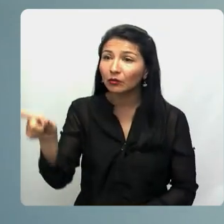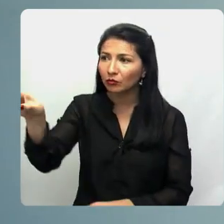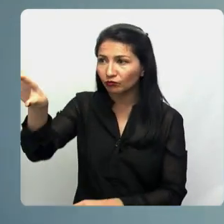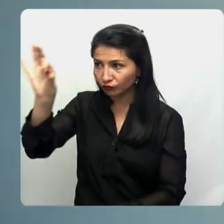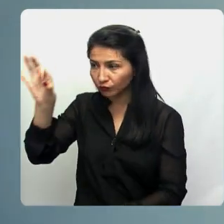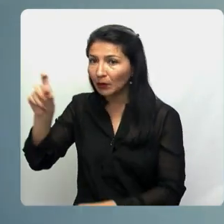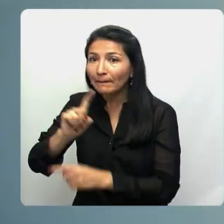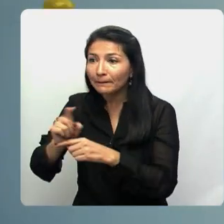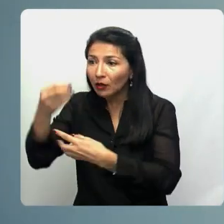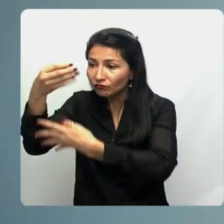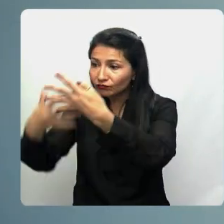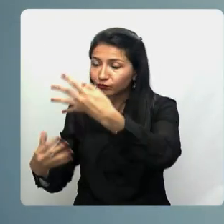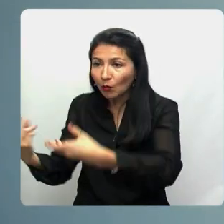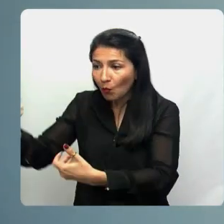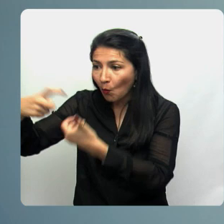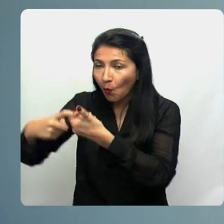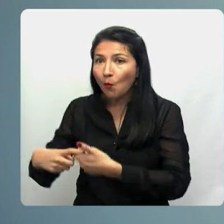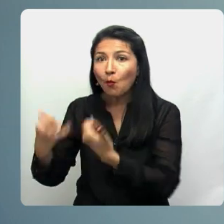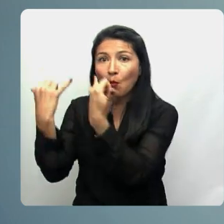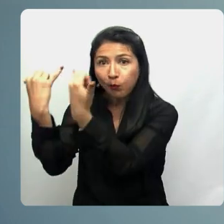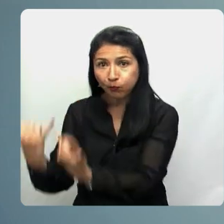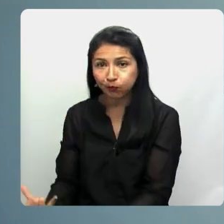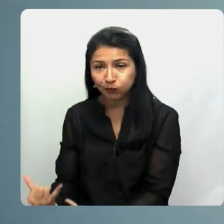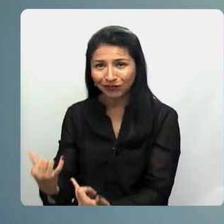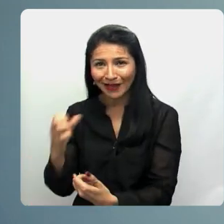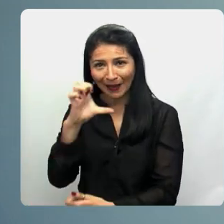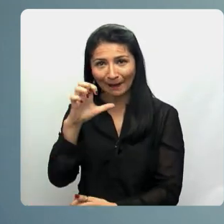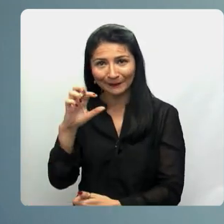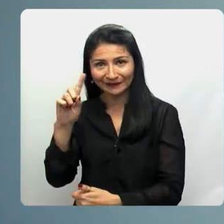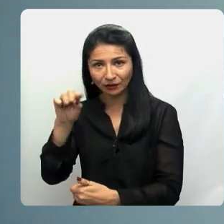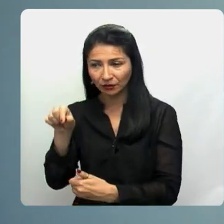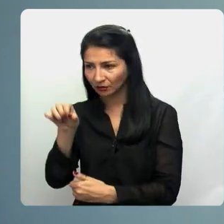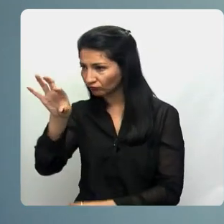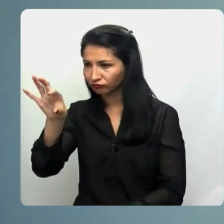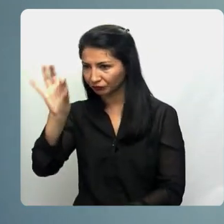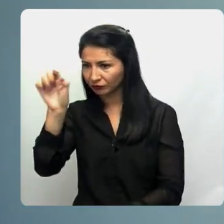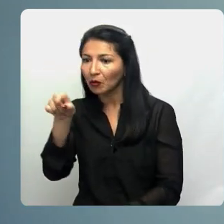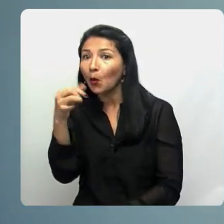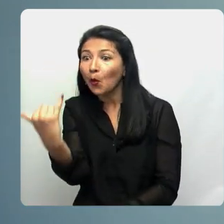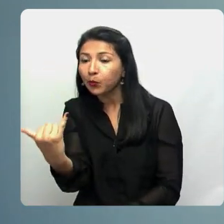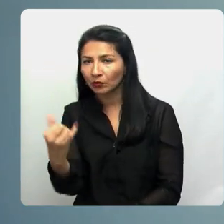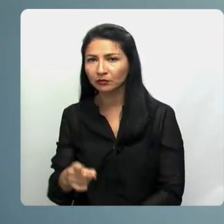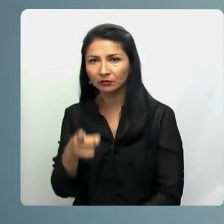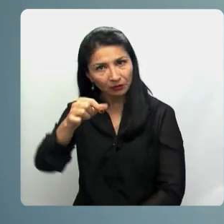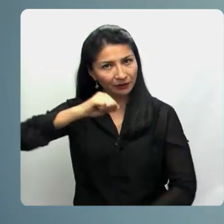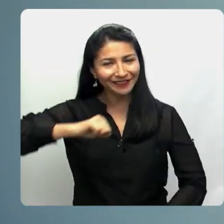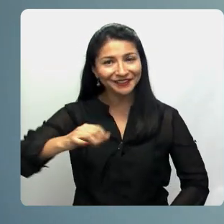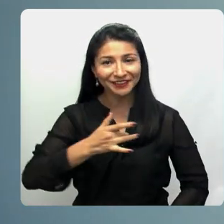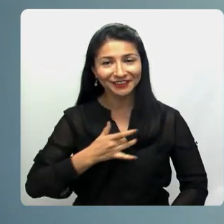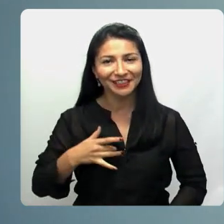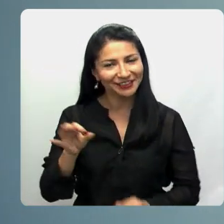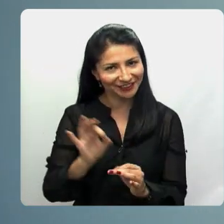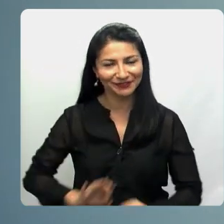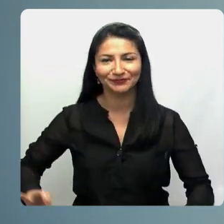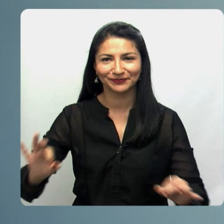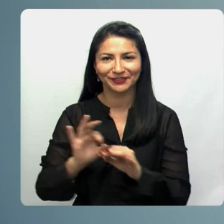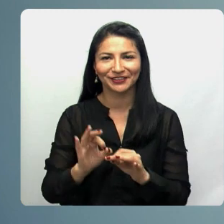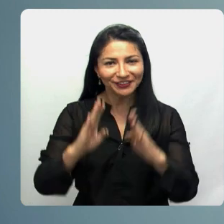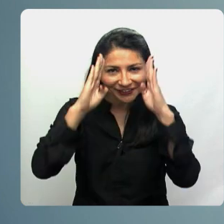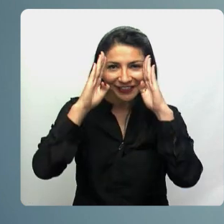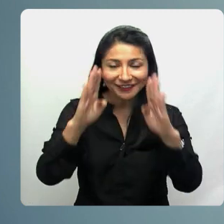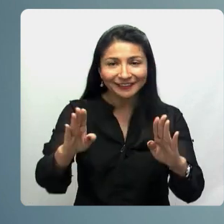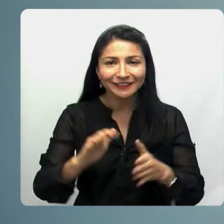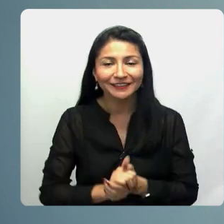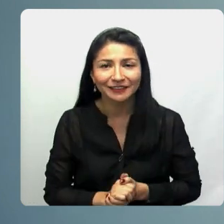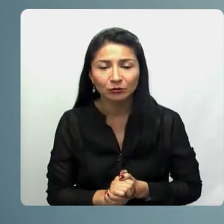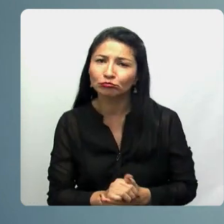IPS estén dentro de la red prestadora de servicios de la EPS en la que usted está afiliado. Sus derechos en salud son lo más importante para